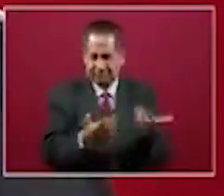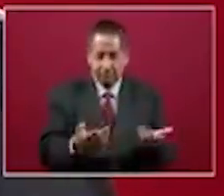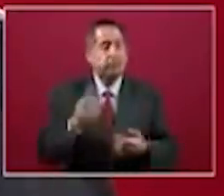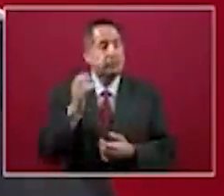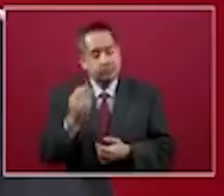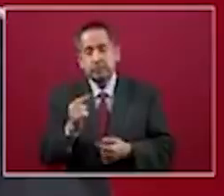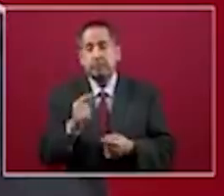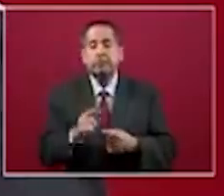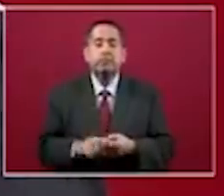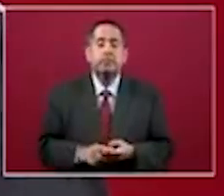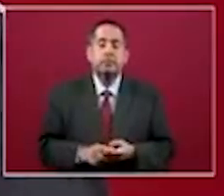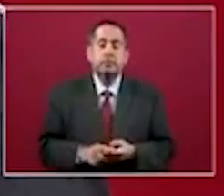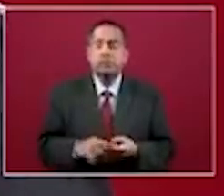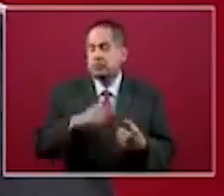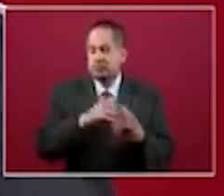hay